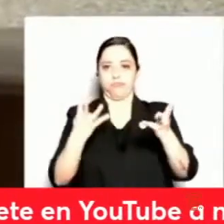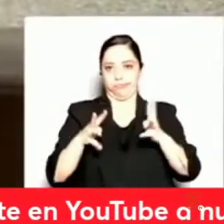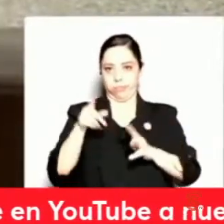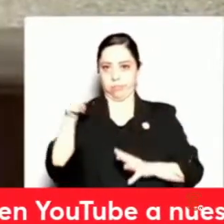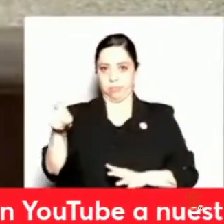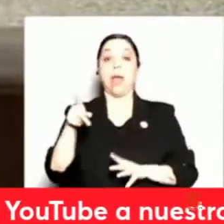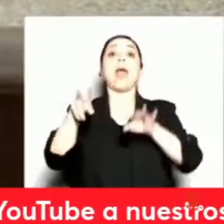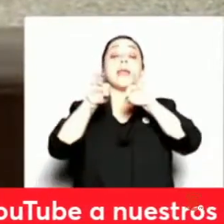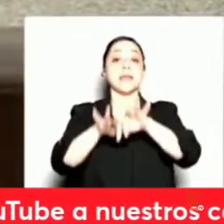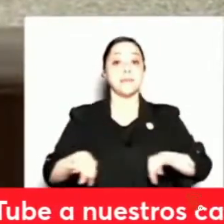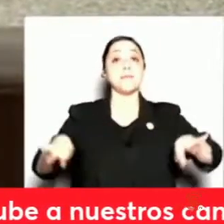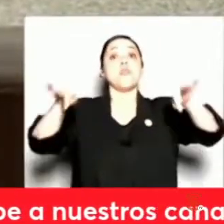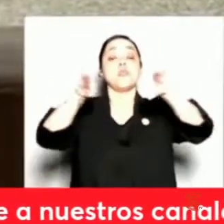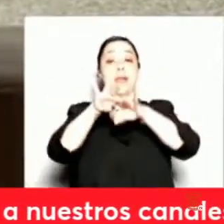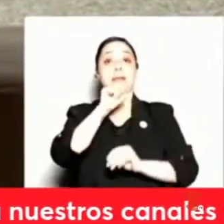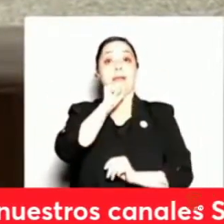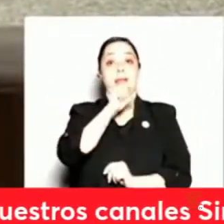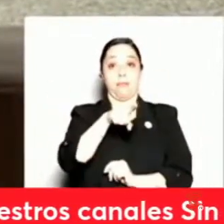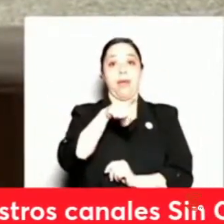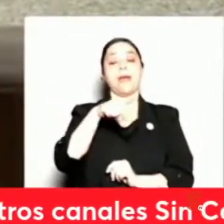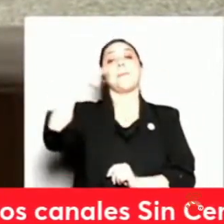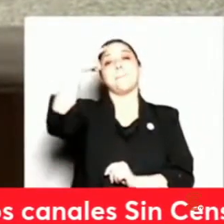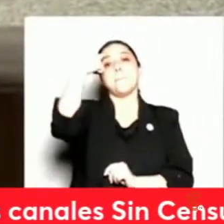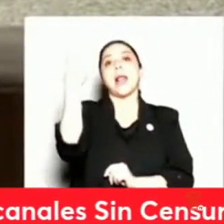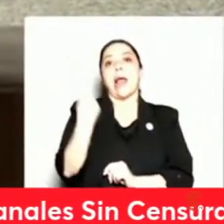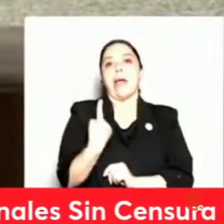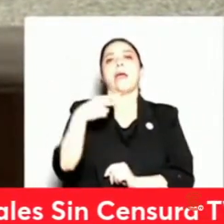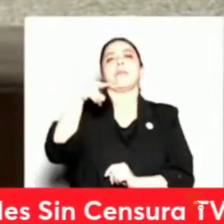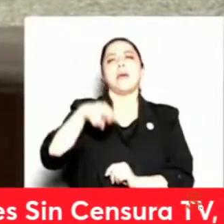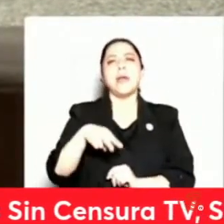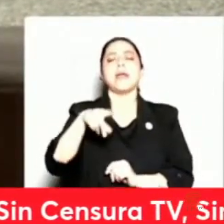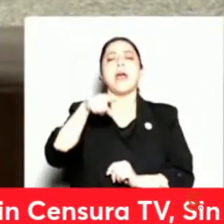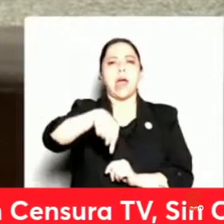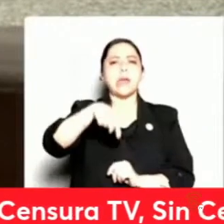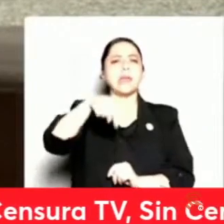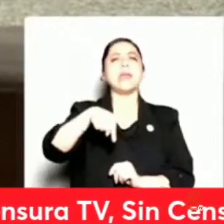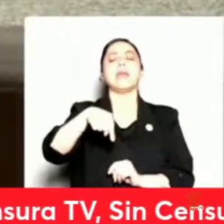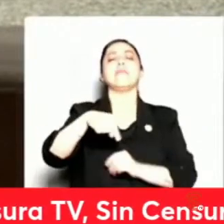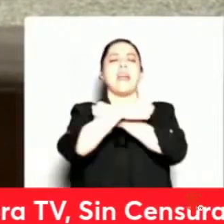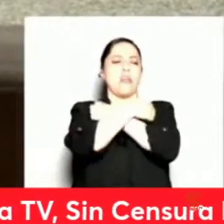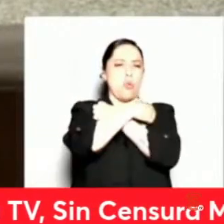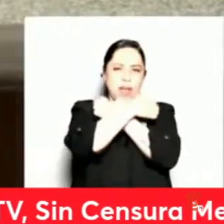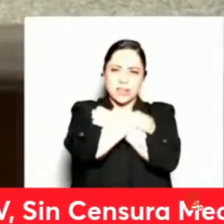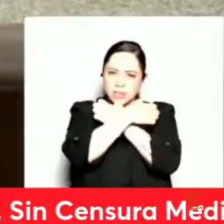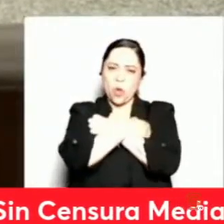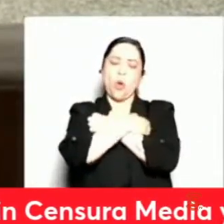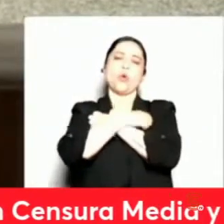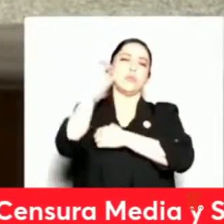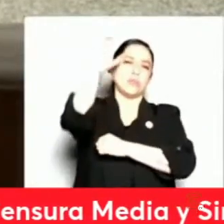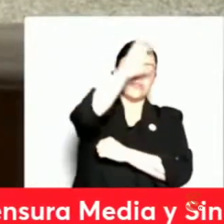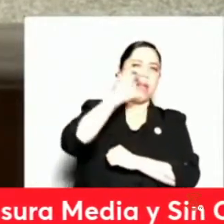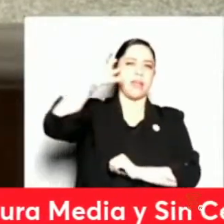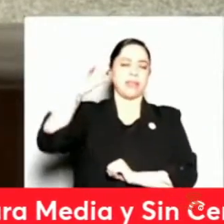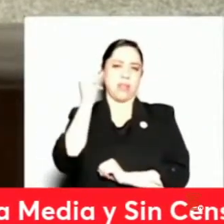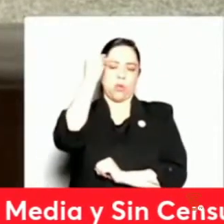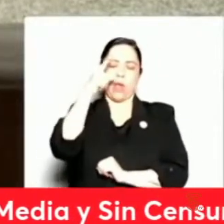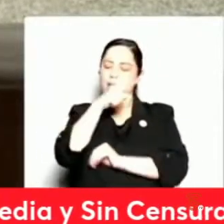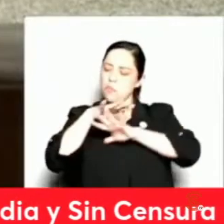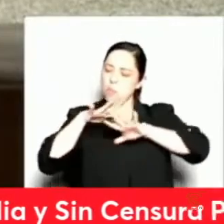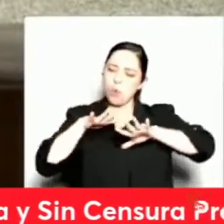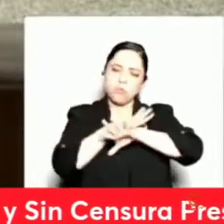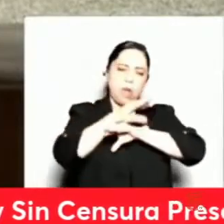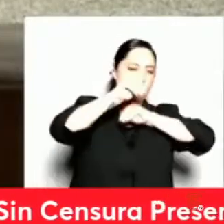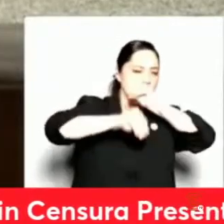muy importante para darle un gran impulso al tema de educación, ciencia y tecnología y a todos los